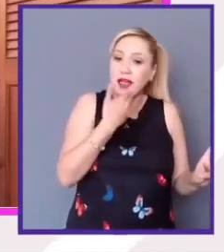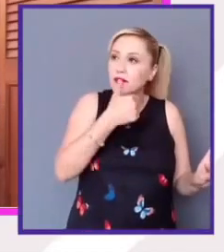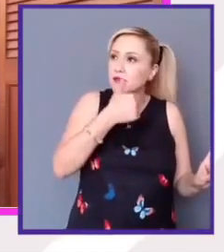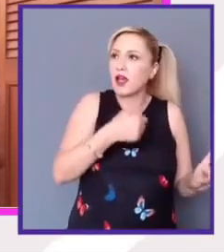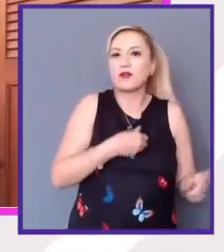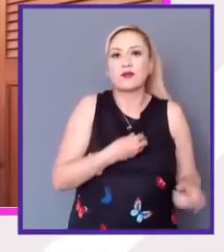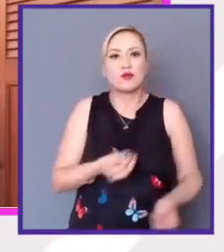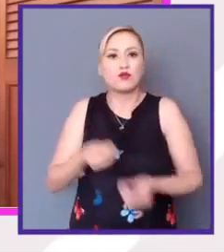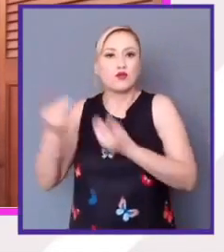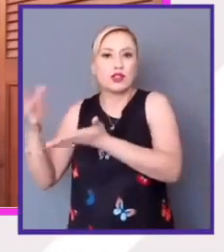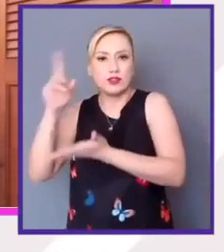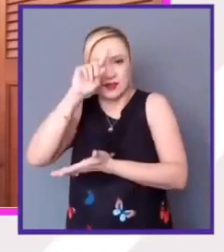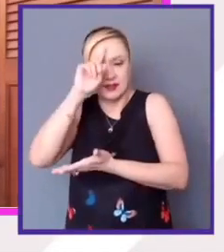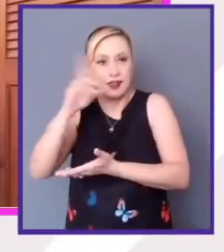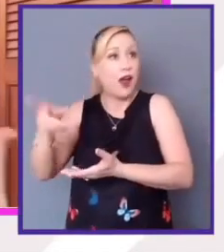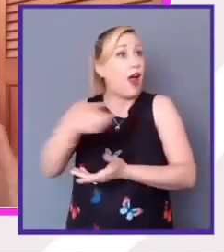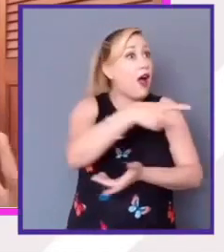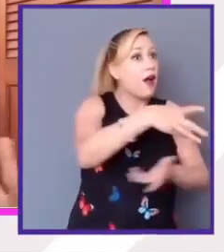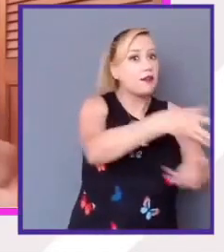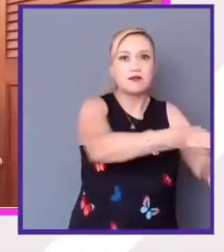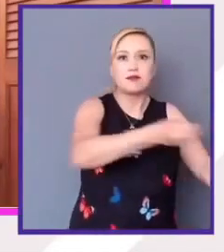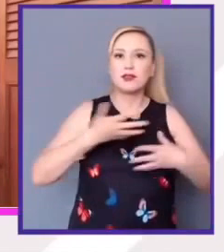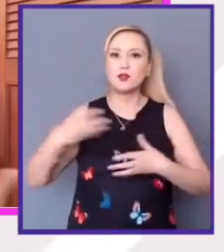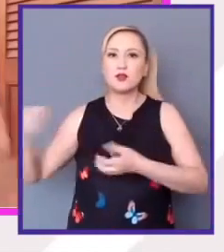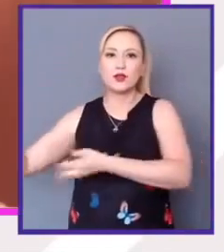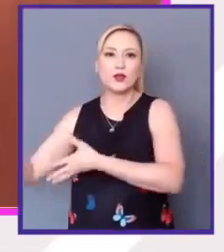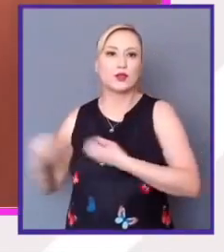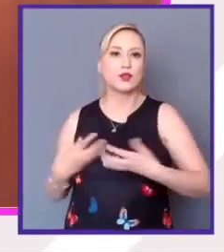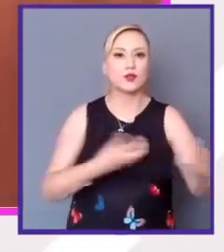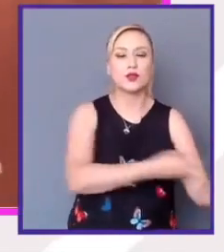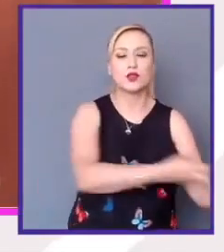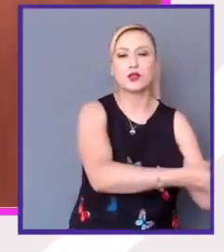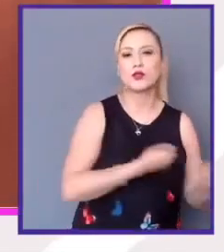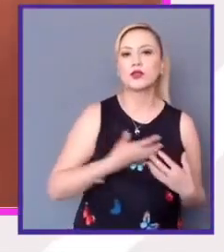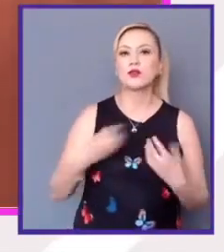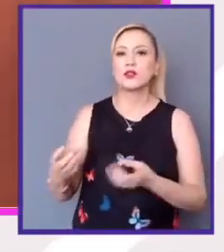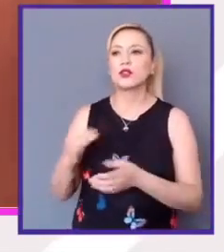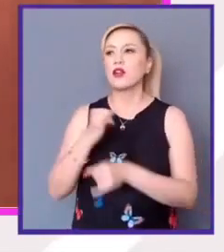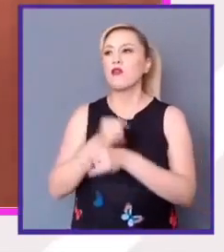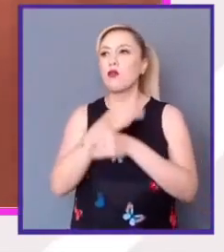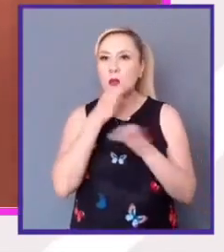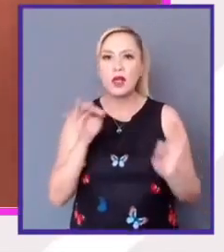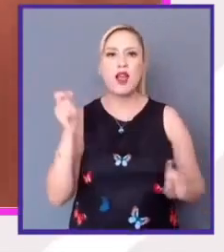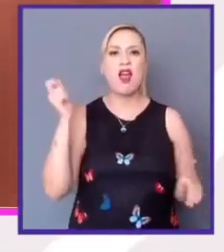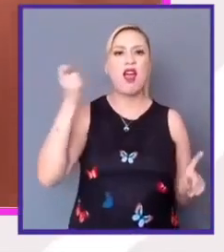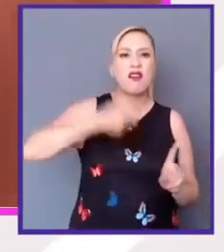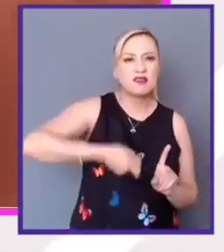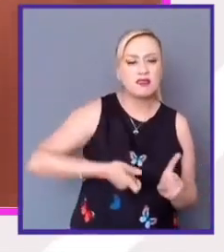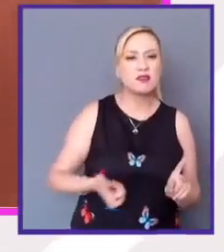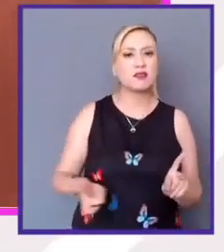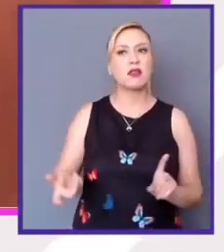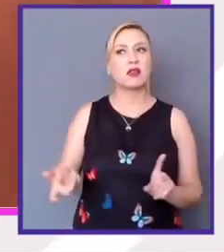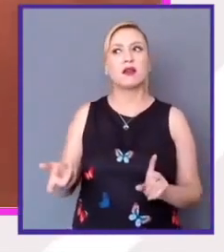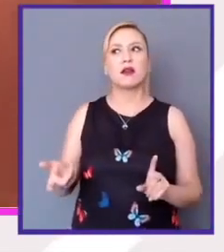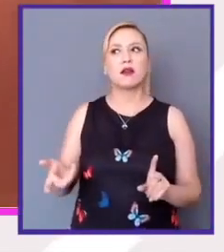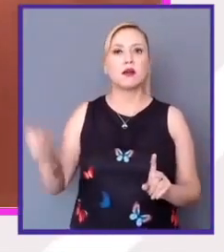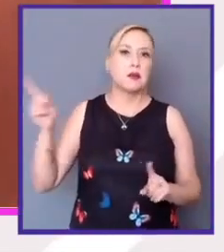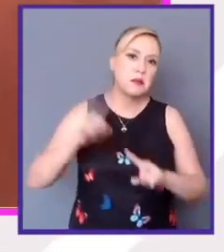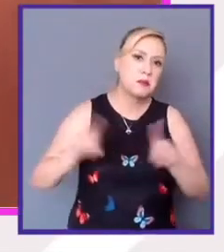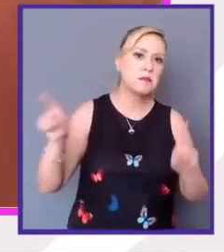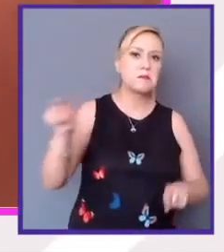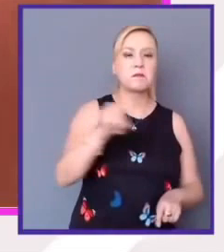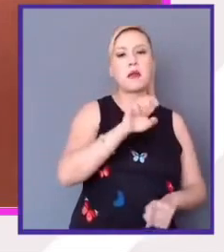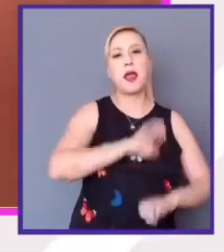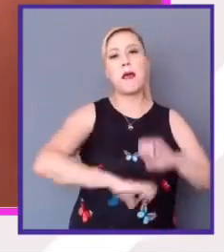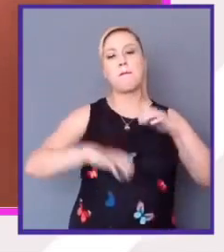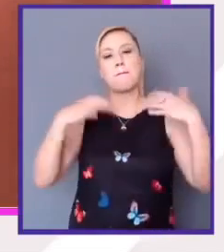también de políticas antirracistas, el intercambio y el cruce de información de diversos contextos, ¿no? A lo mejor una empresa que